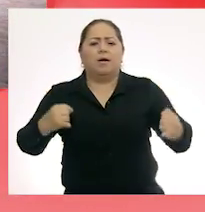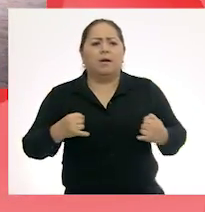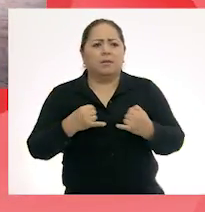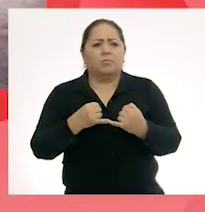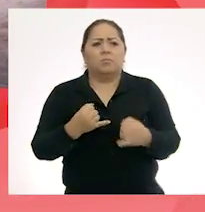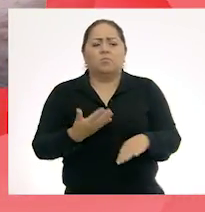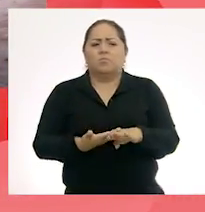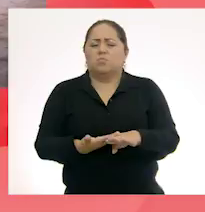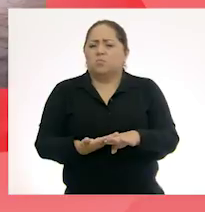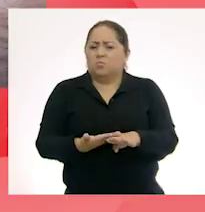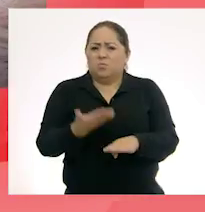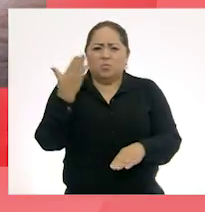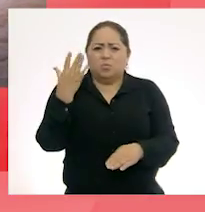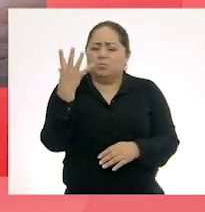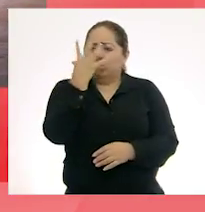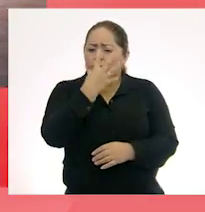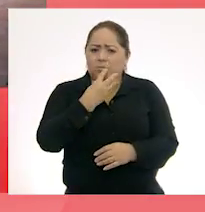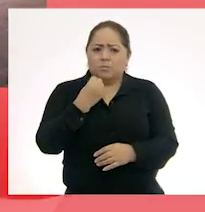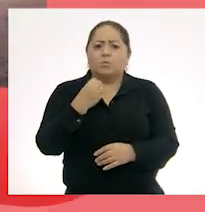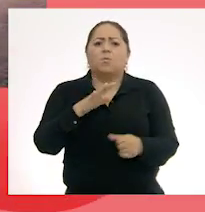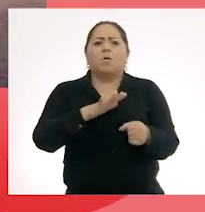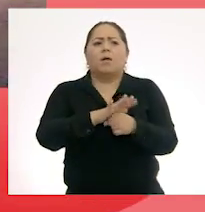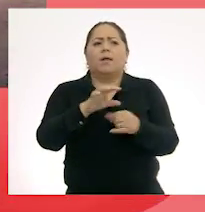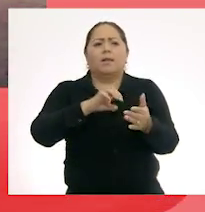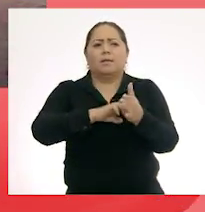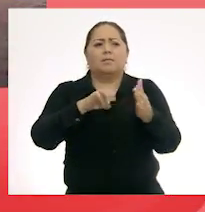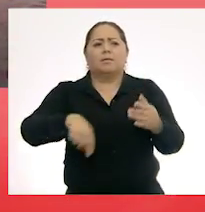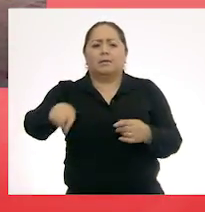muy bonitos. Uno de ellos, por